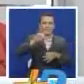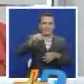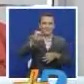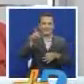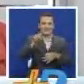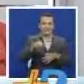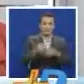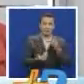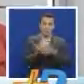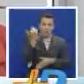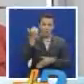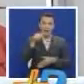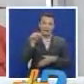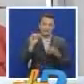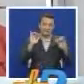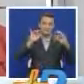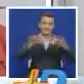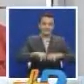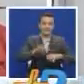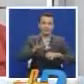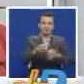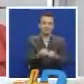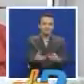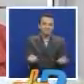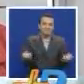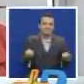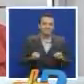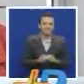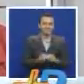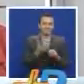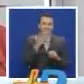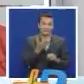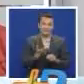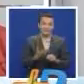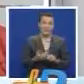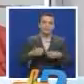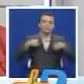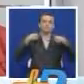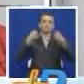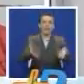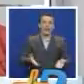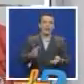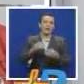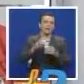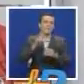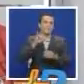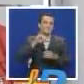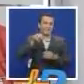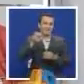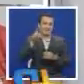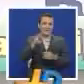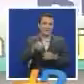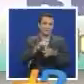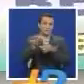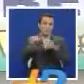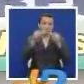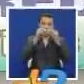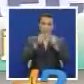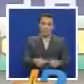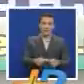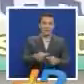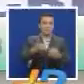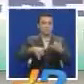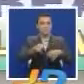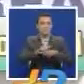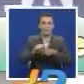espectacular cancha, novedosa, sintética, que es donde el municipio le va a quedar para el fomento de desarrollo, no solamente para competición. Las